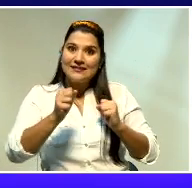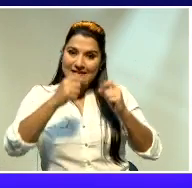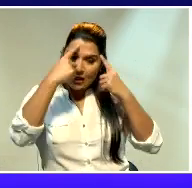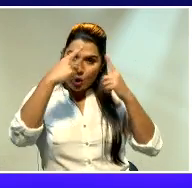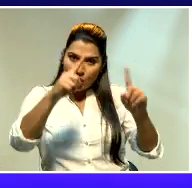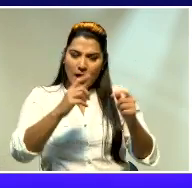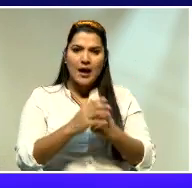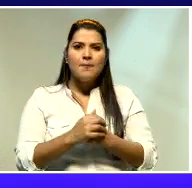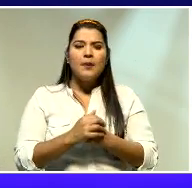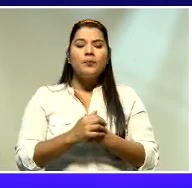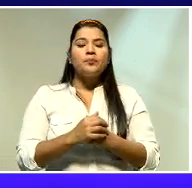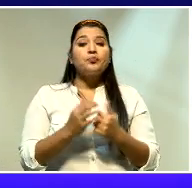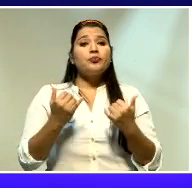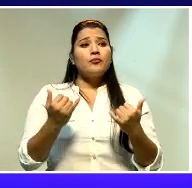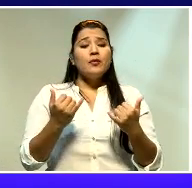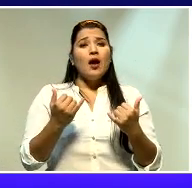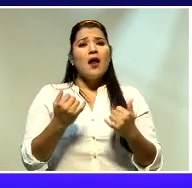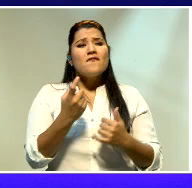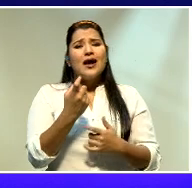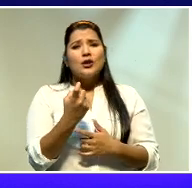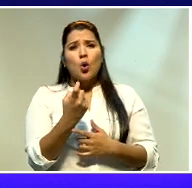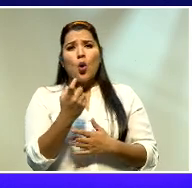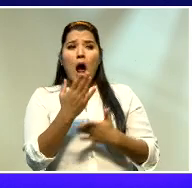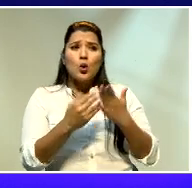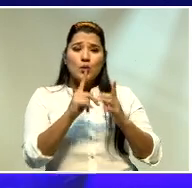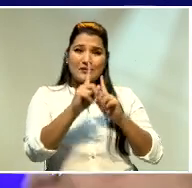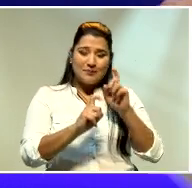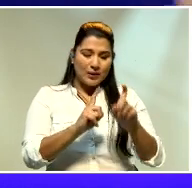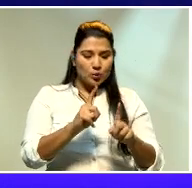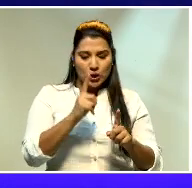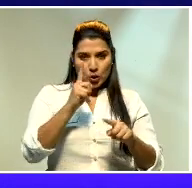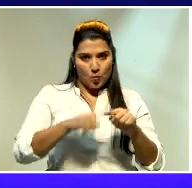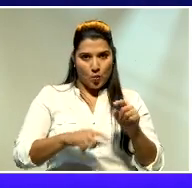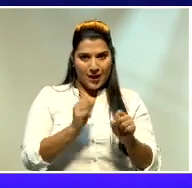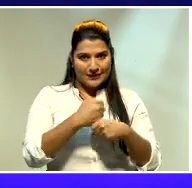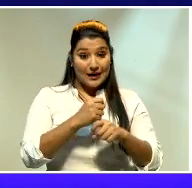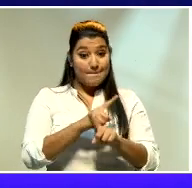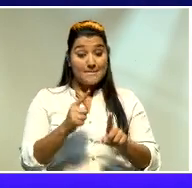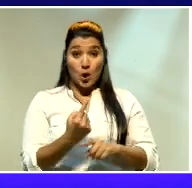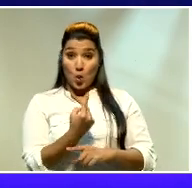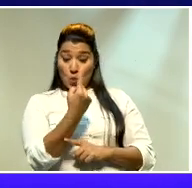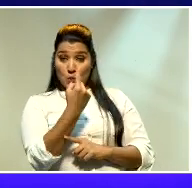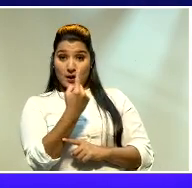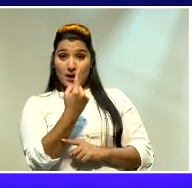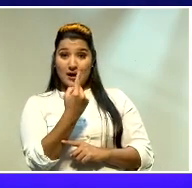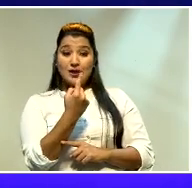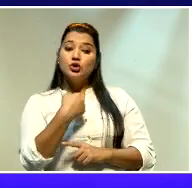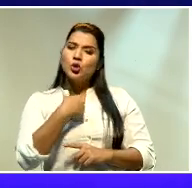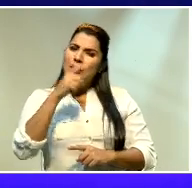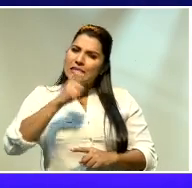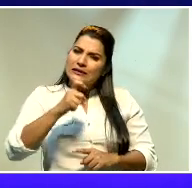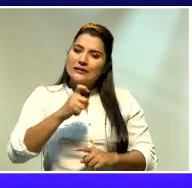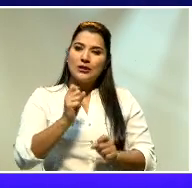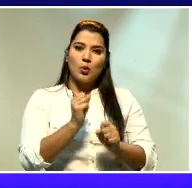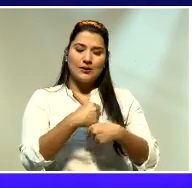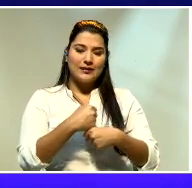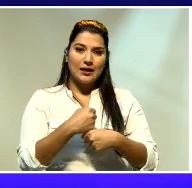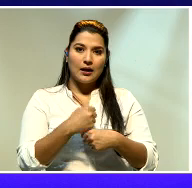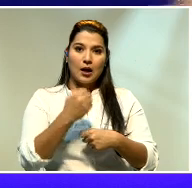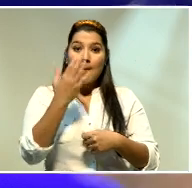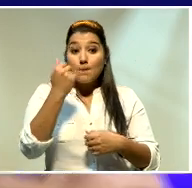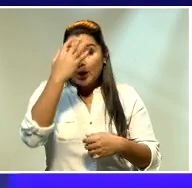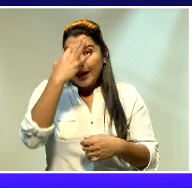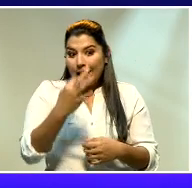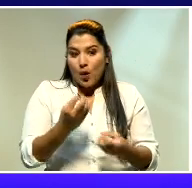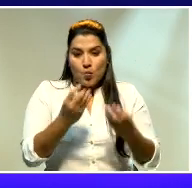logremos. Se me quedó un bloque de preguntas por fuera, pero hay una que necesito hacer porque